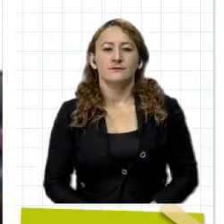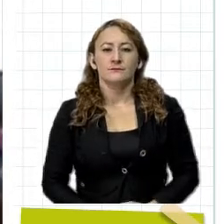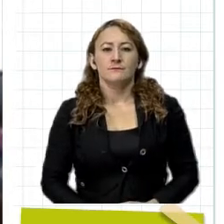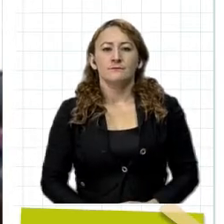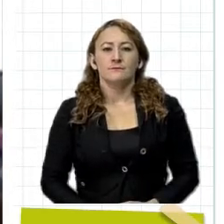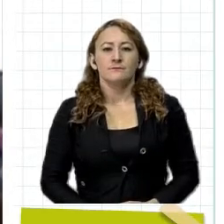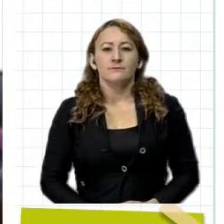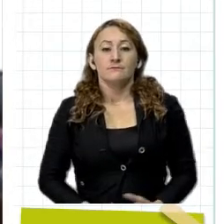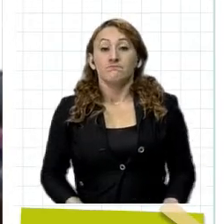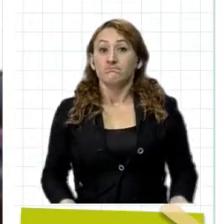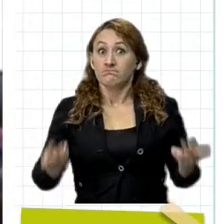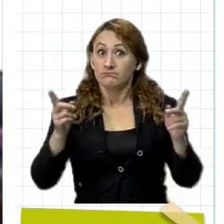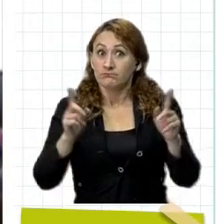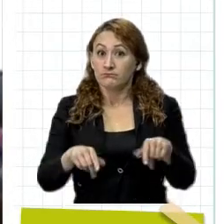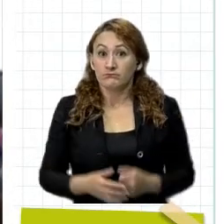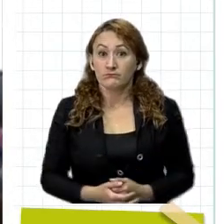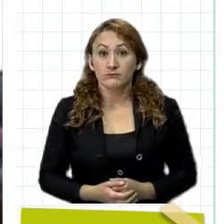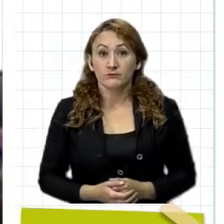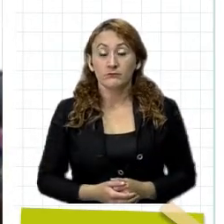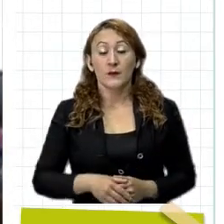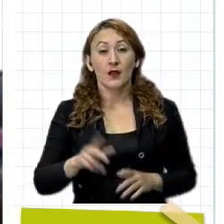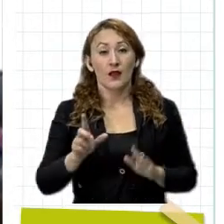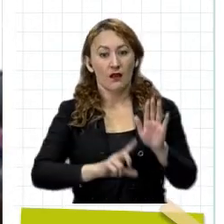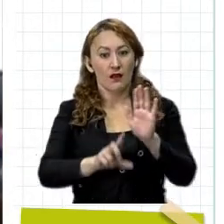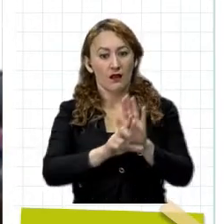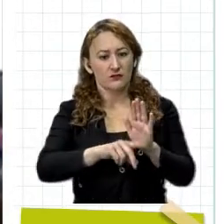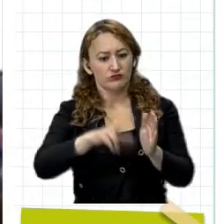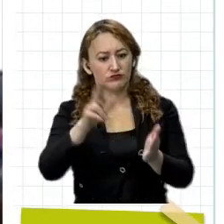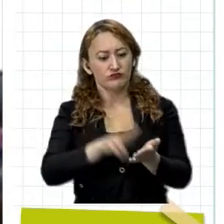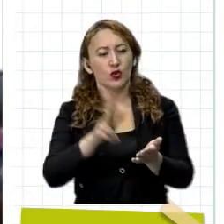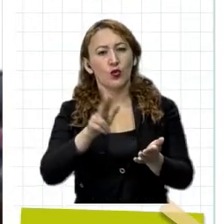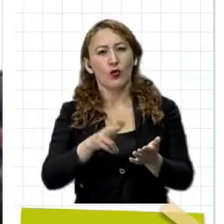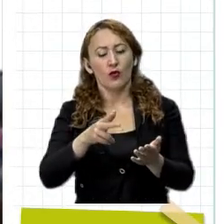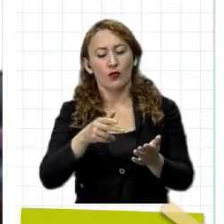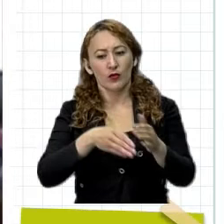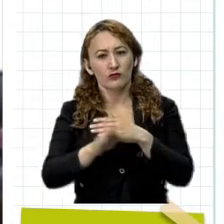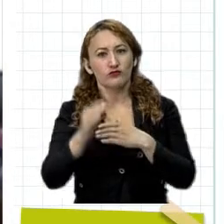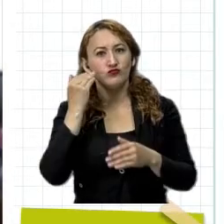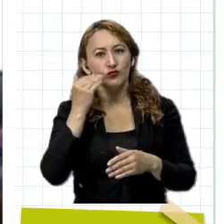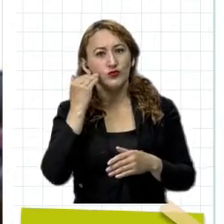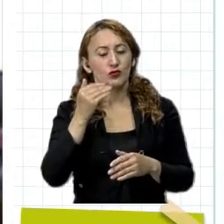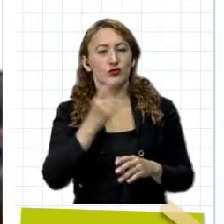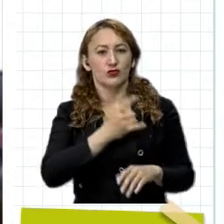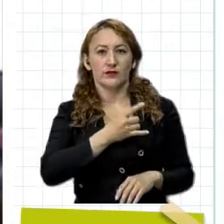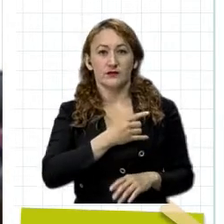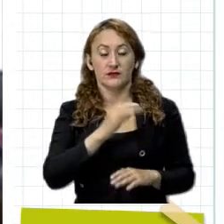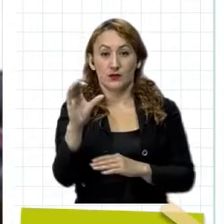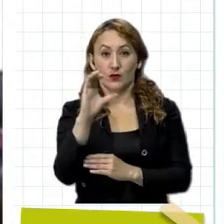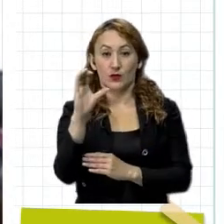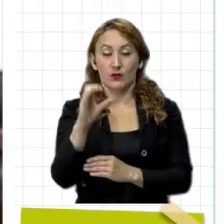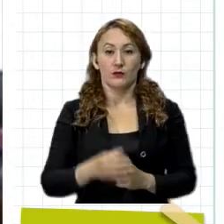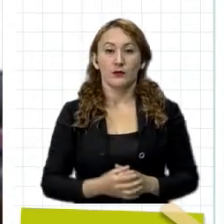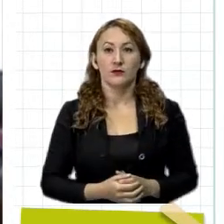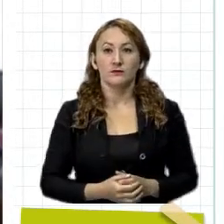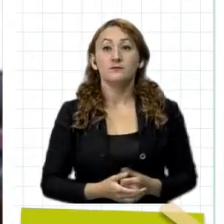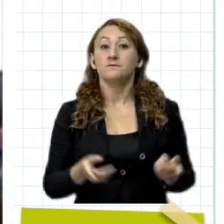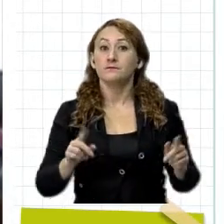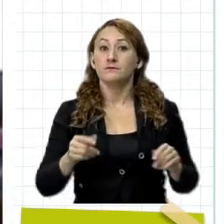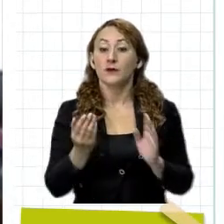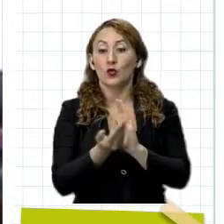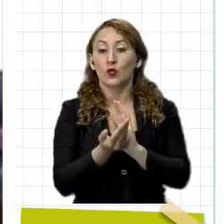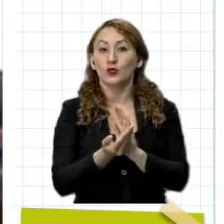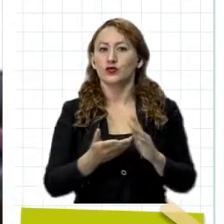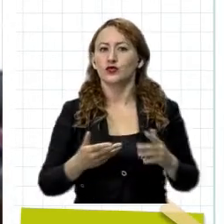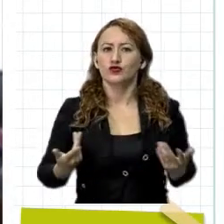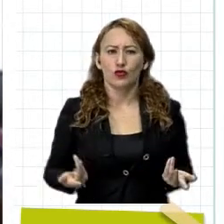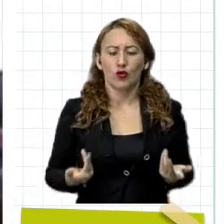Al tiempo, se aprobaron leyes que permitieron el ingreso de las mujeres a las universidades de Colombia y ubicaron la educación como